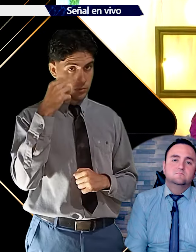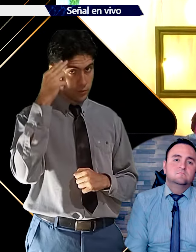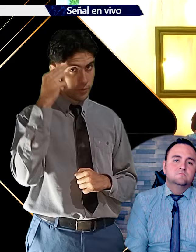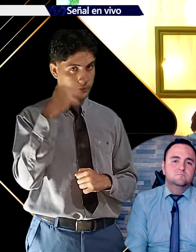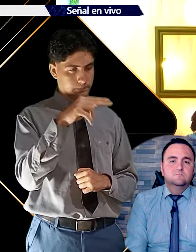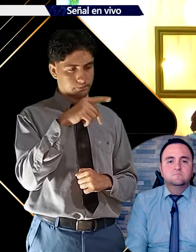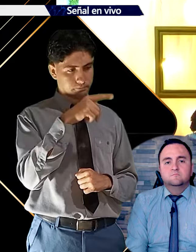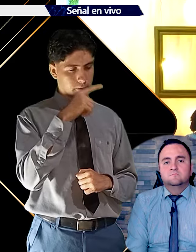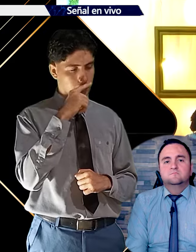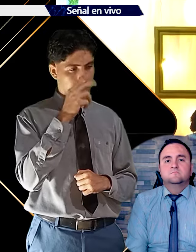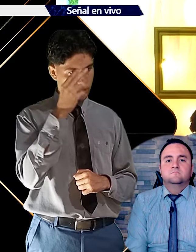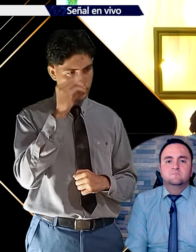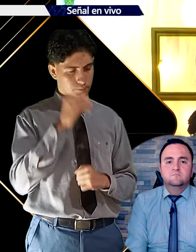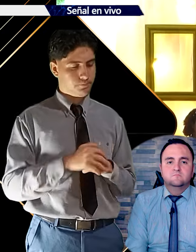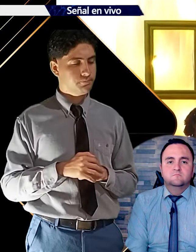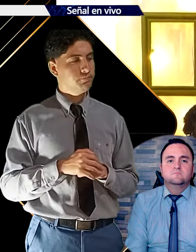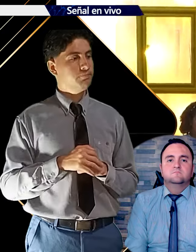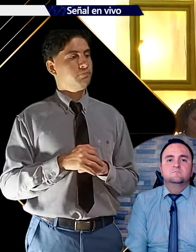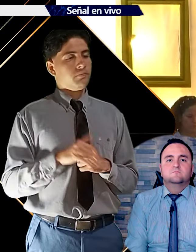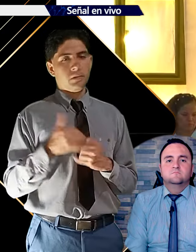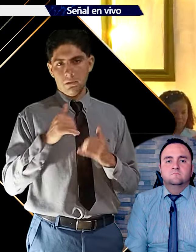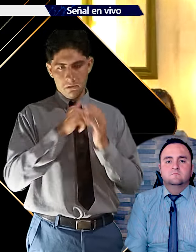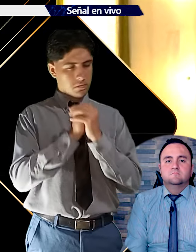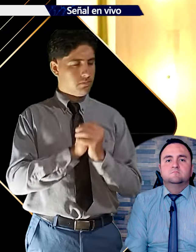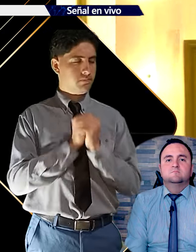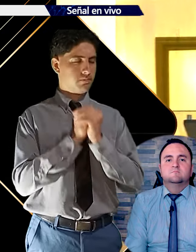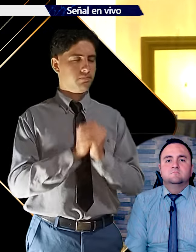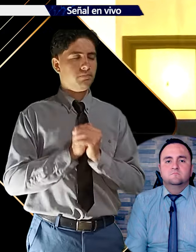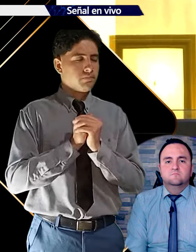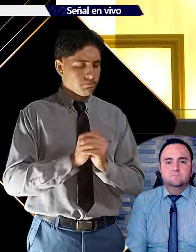y la mamá comenzó a contarle una historia, porque esa mamá estaba ungida,